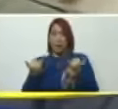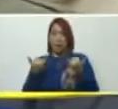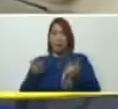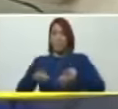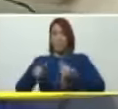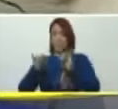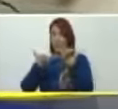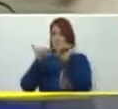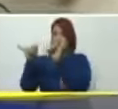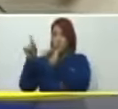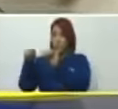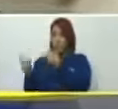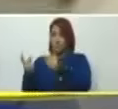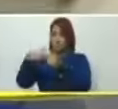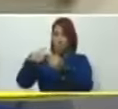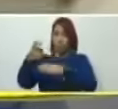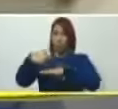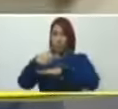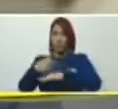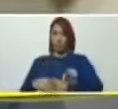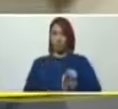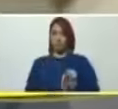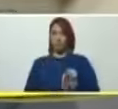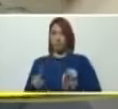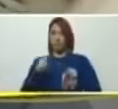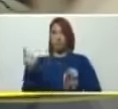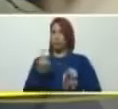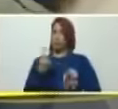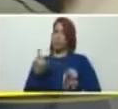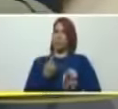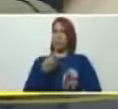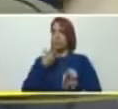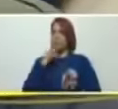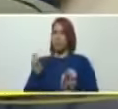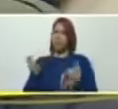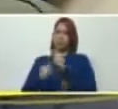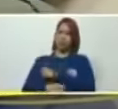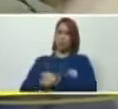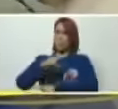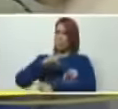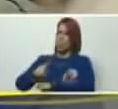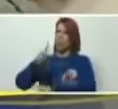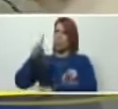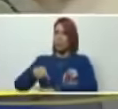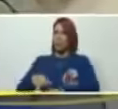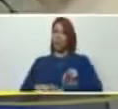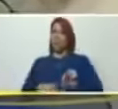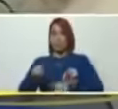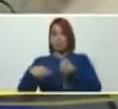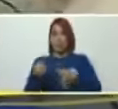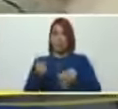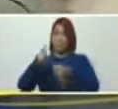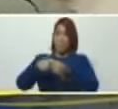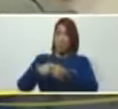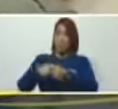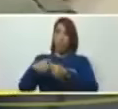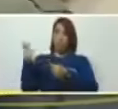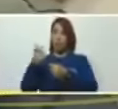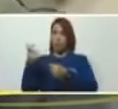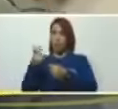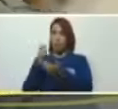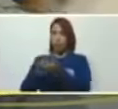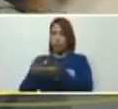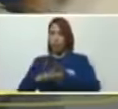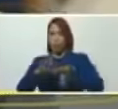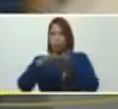permite a ellos también formar parte del gobierno. No es solamente que se convierten en demandantes, sino que después también son parte de la solución, como nos